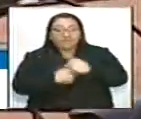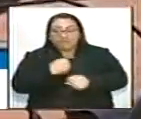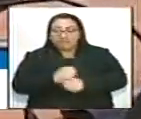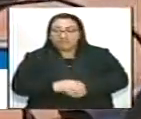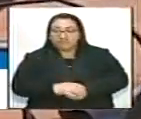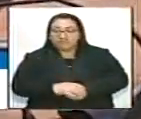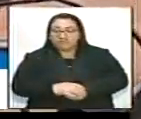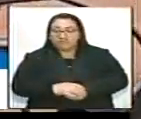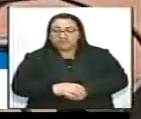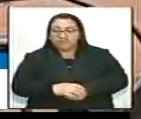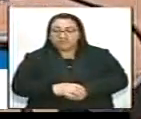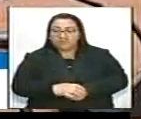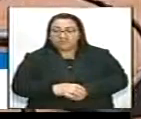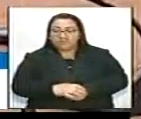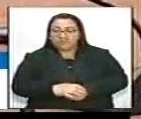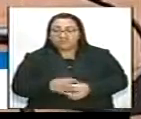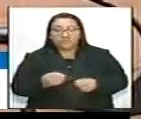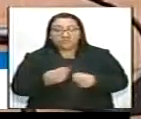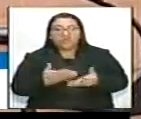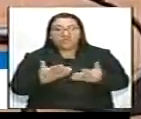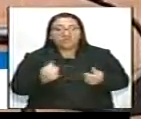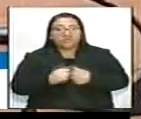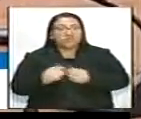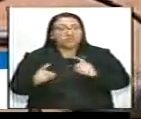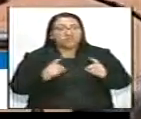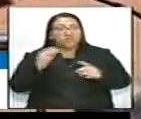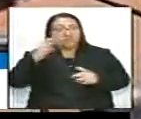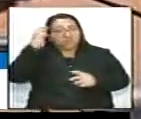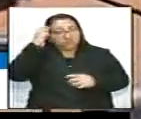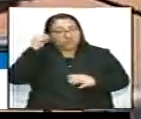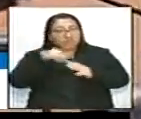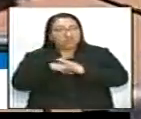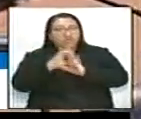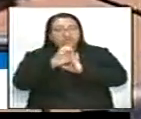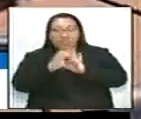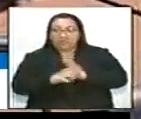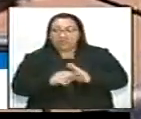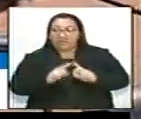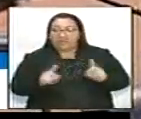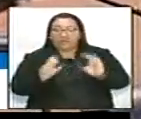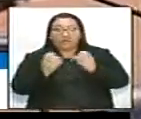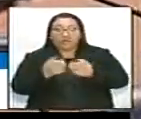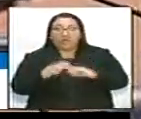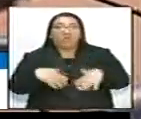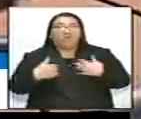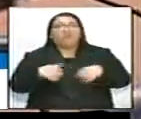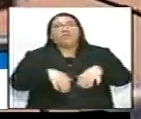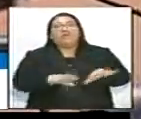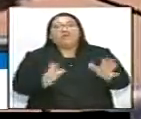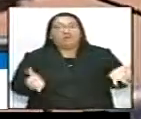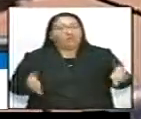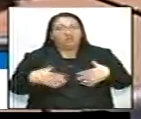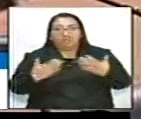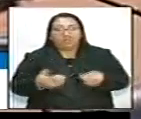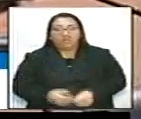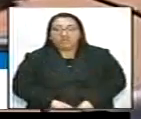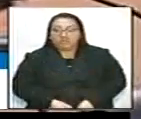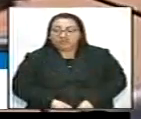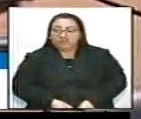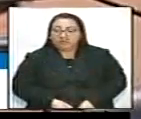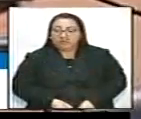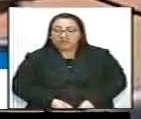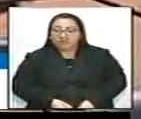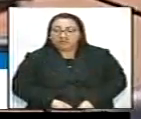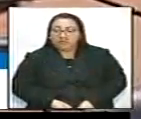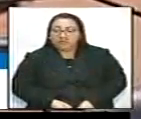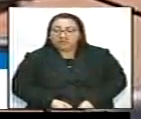año agitado en términos de debate político y constitucional, pero el Parlamento no puede dejar de hacer su labor en